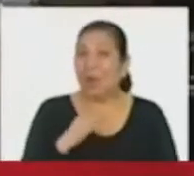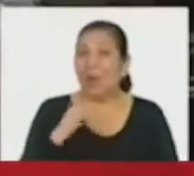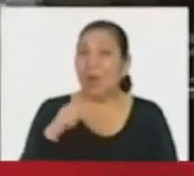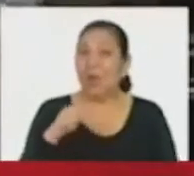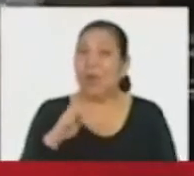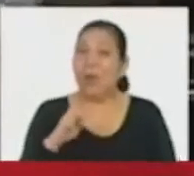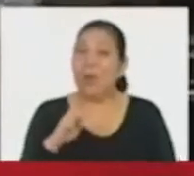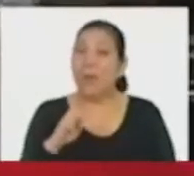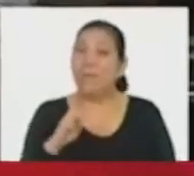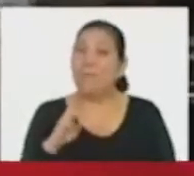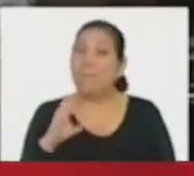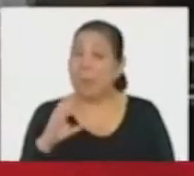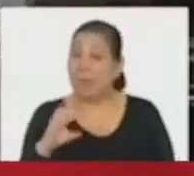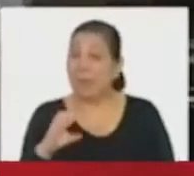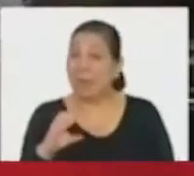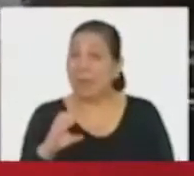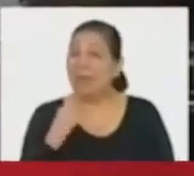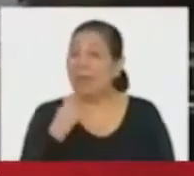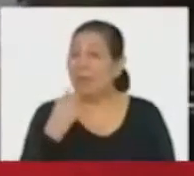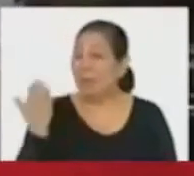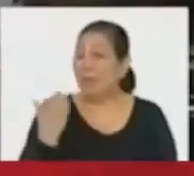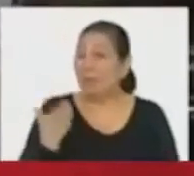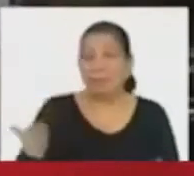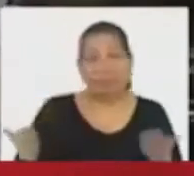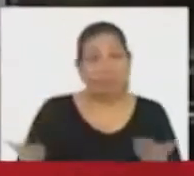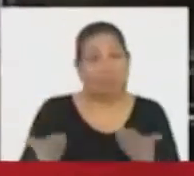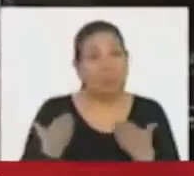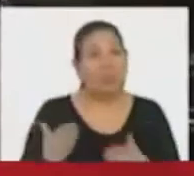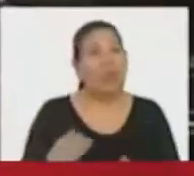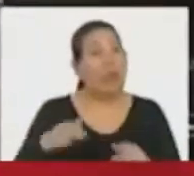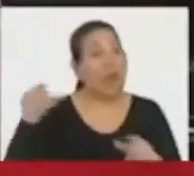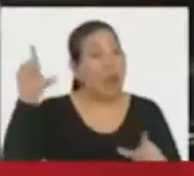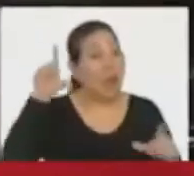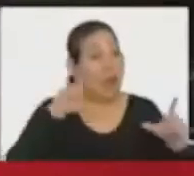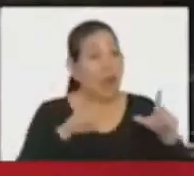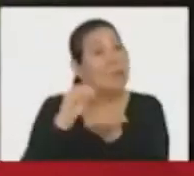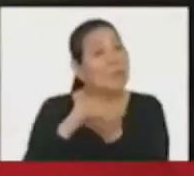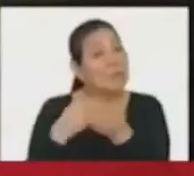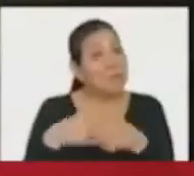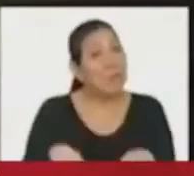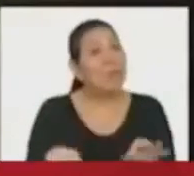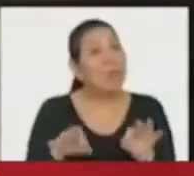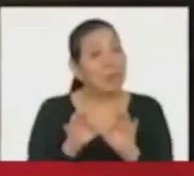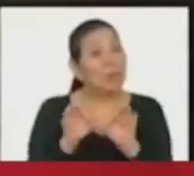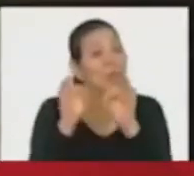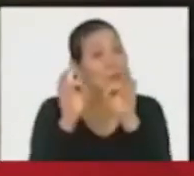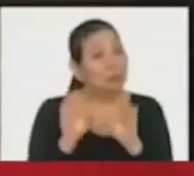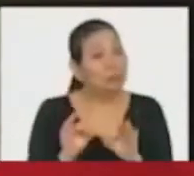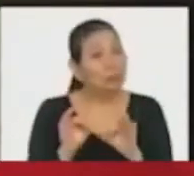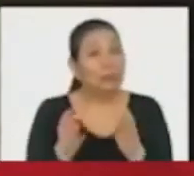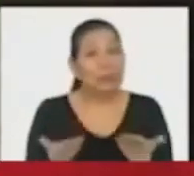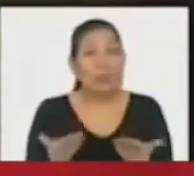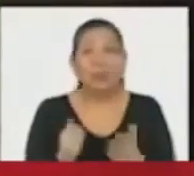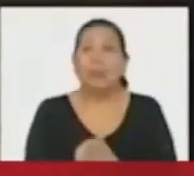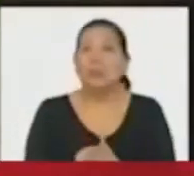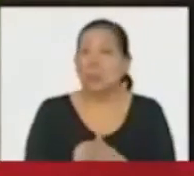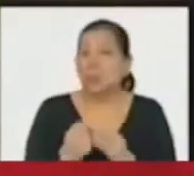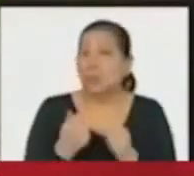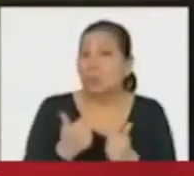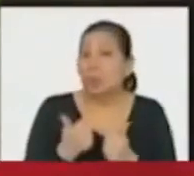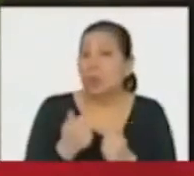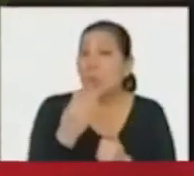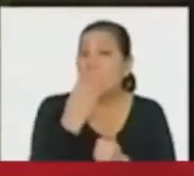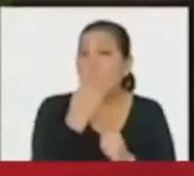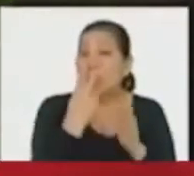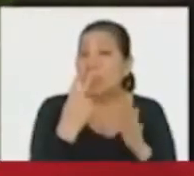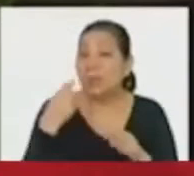que es una vacuna que está siendo impulsada por laboratorios alemanes tiene efectivamente una eficacia